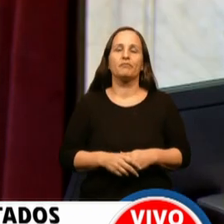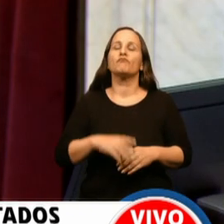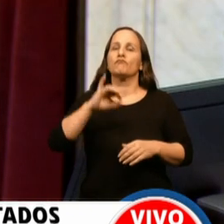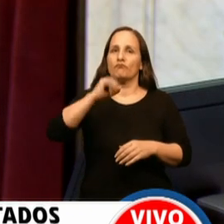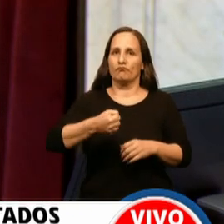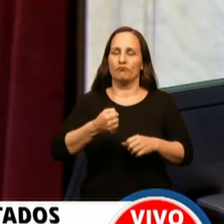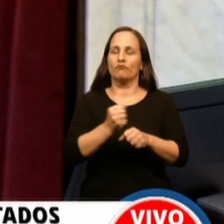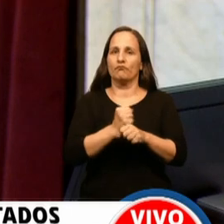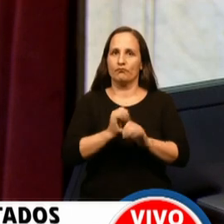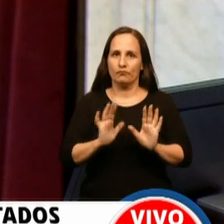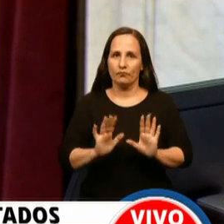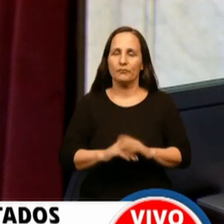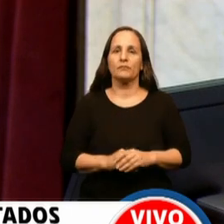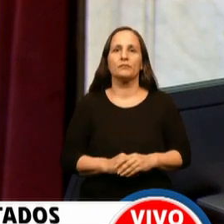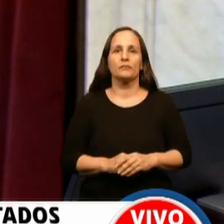afirmativo